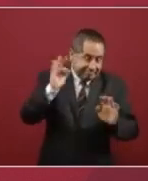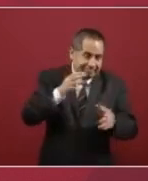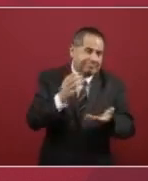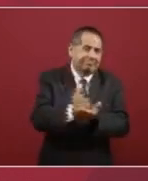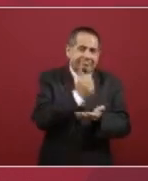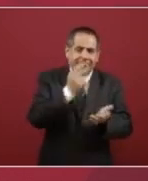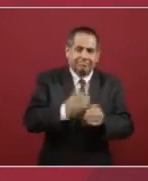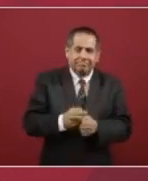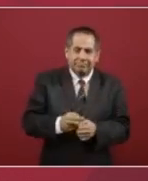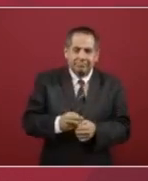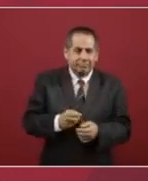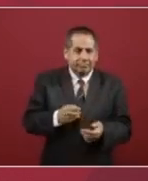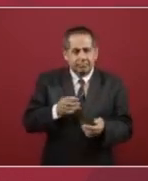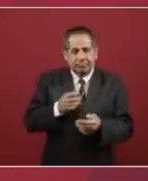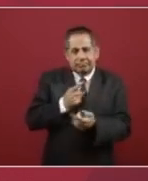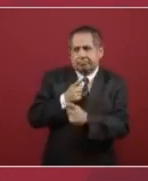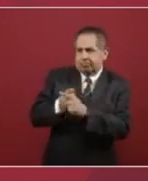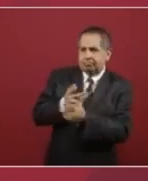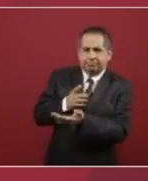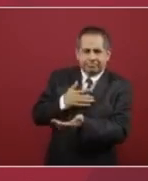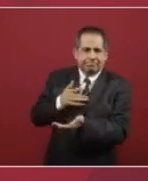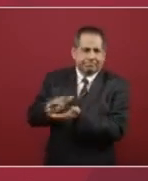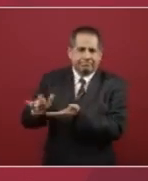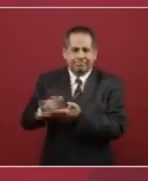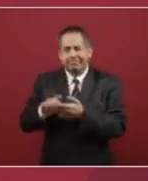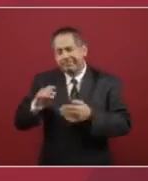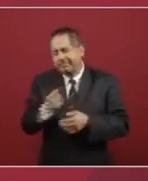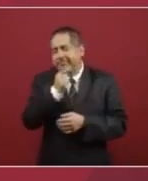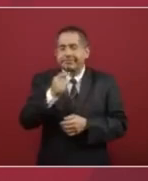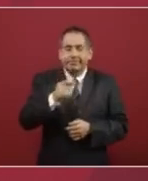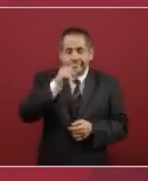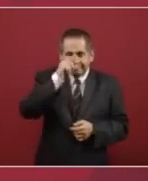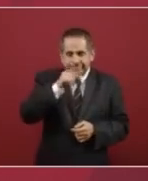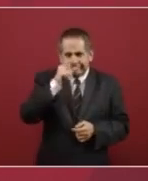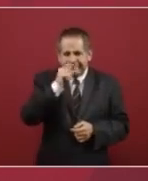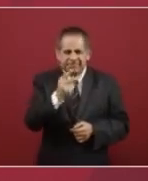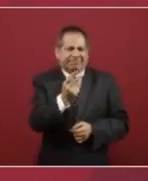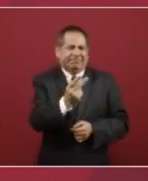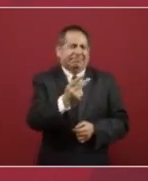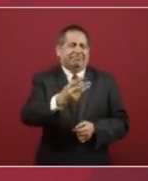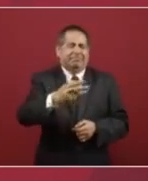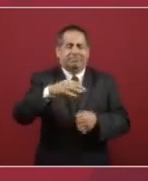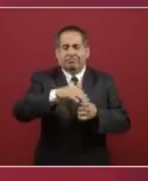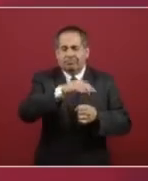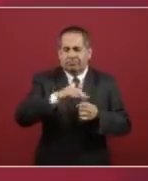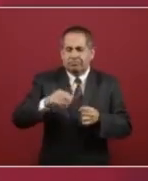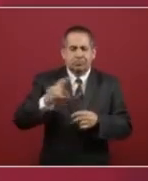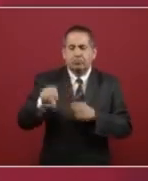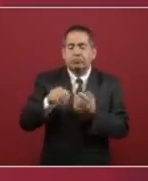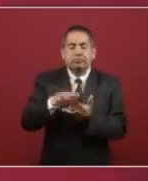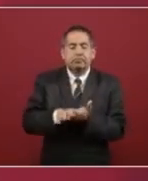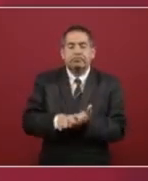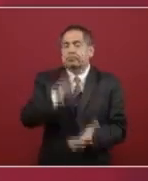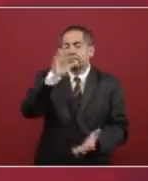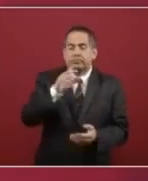por nuestras propuestas. Entonces se quedaron a dos votos porque no es mayoría simple,